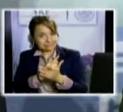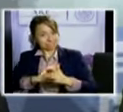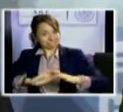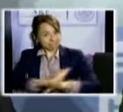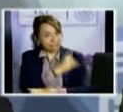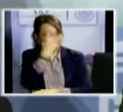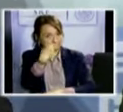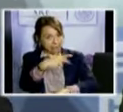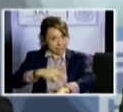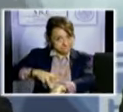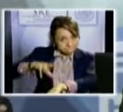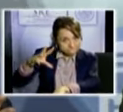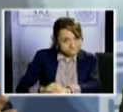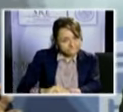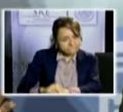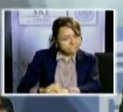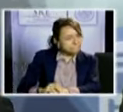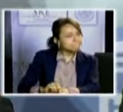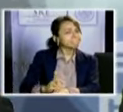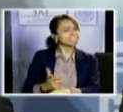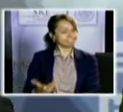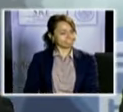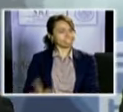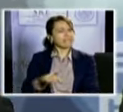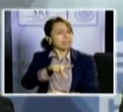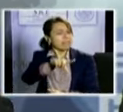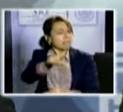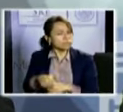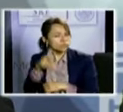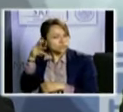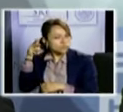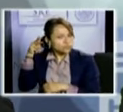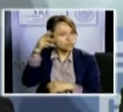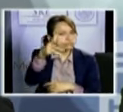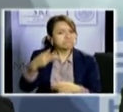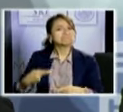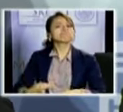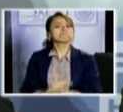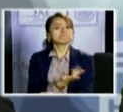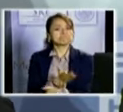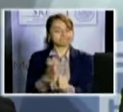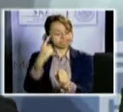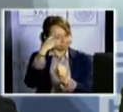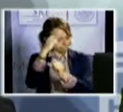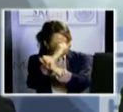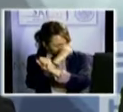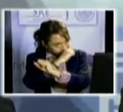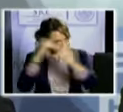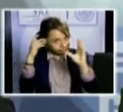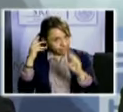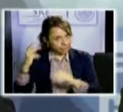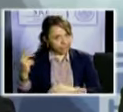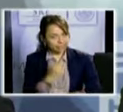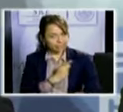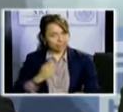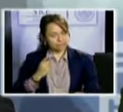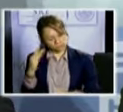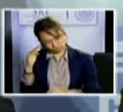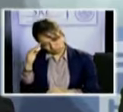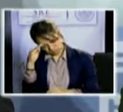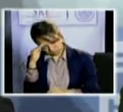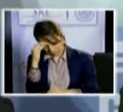se trata, yo creo que a estas alturas, de emitir juicios de valor, es necesario hacer un análisis sobre ese impacto. No puedo